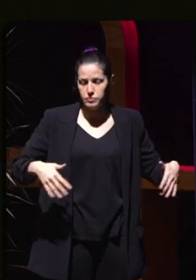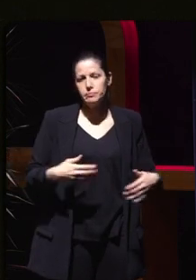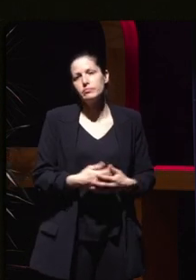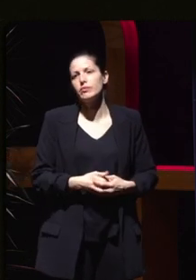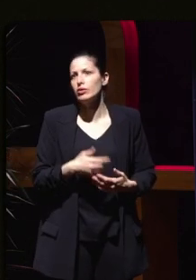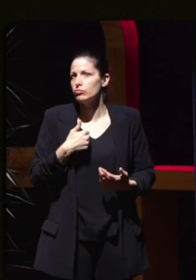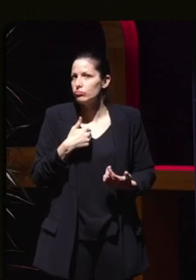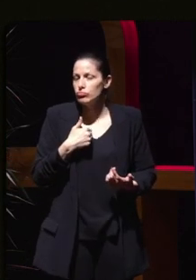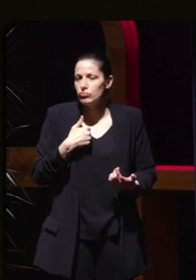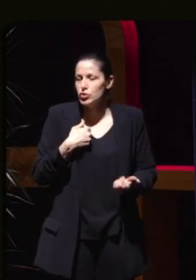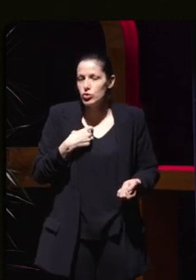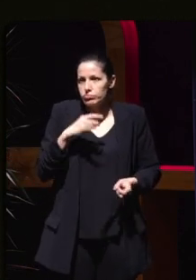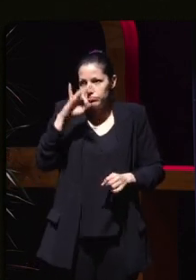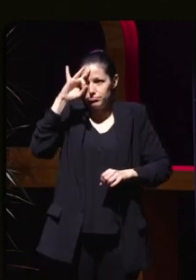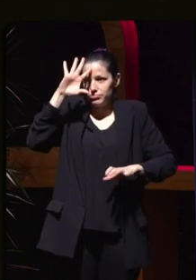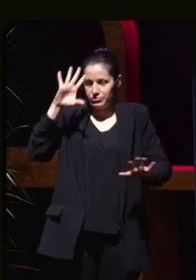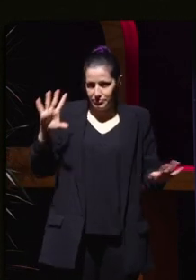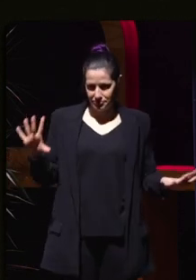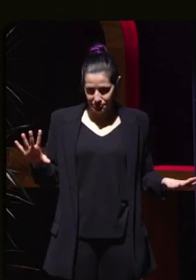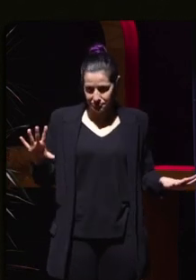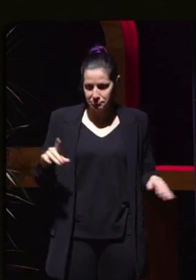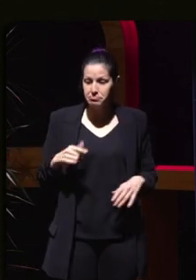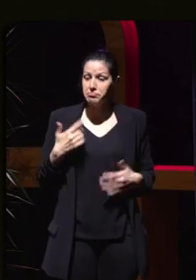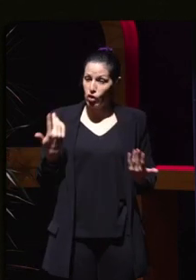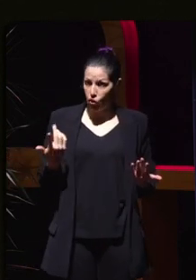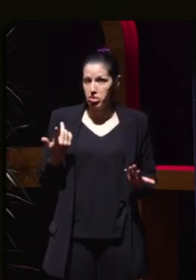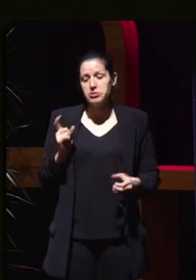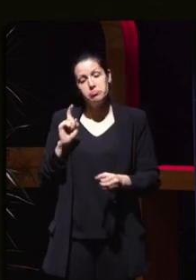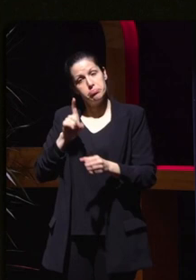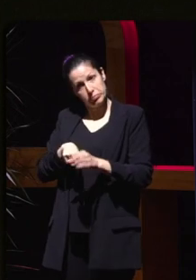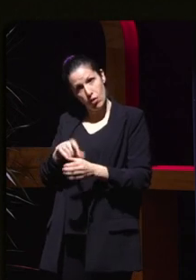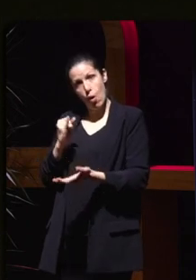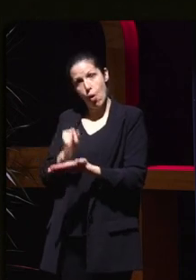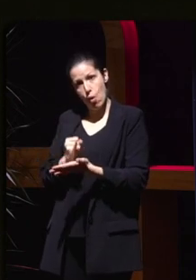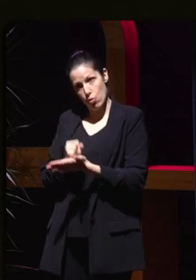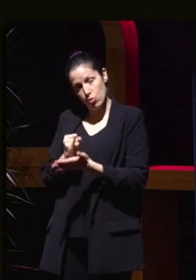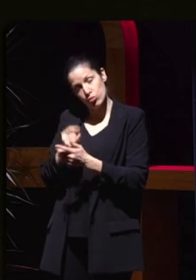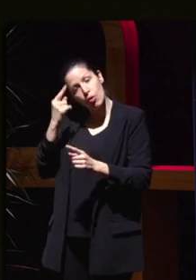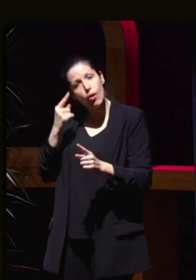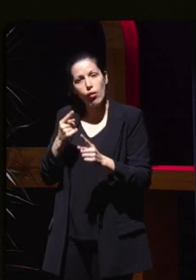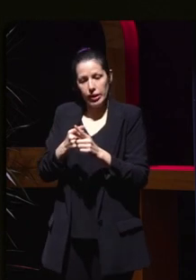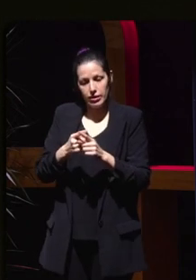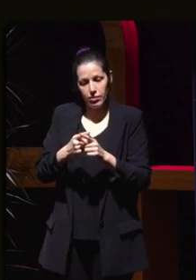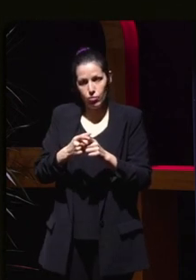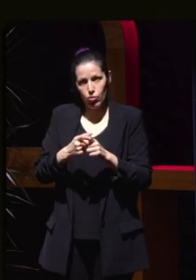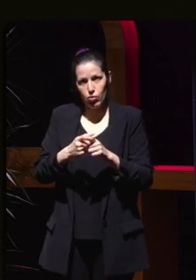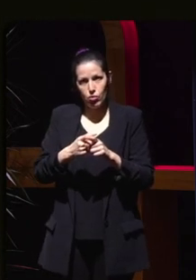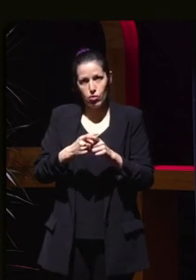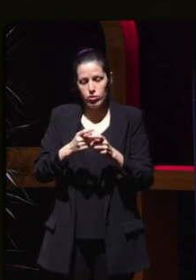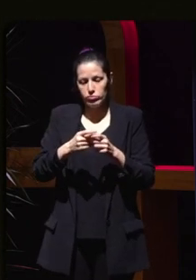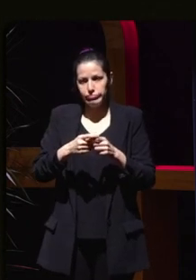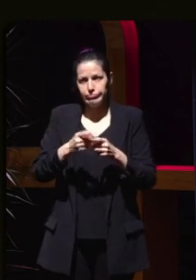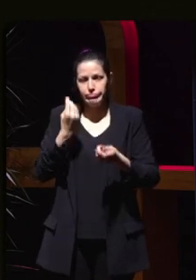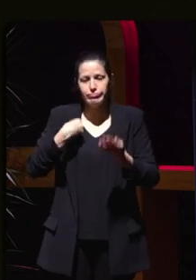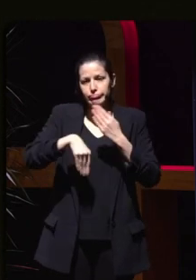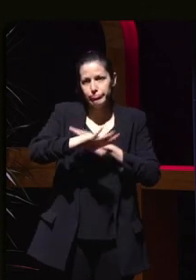me a marcianada absoluta y dicen bueno y impartíamos cursos para explicar Cómo colocar aquella causa y que